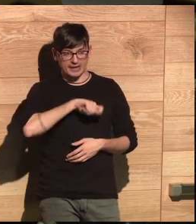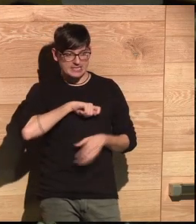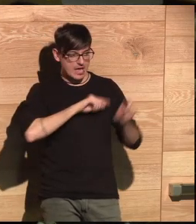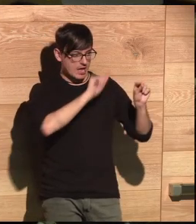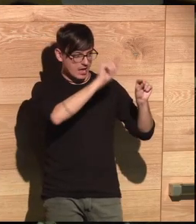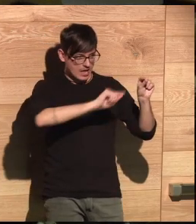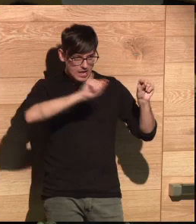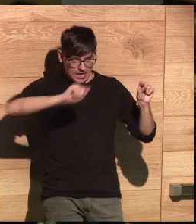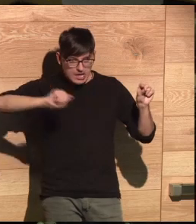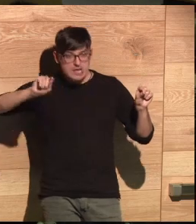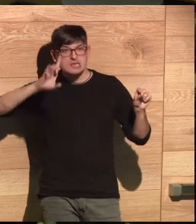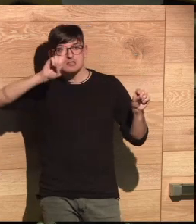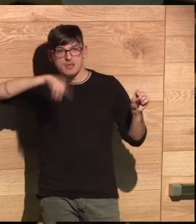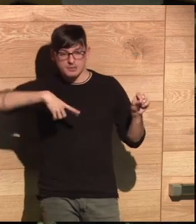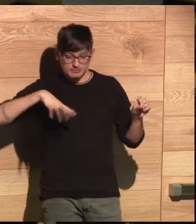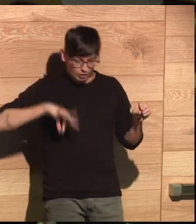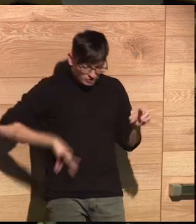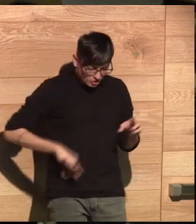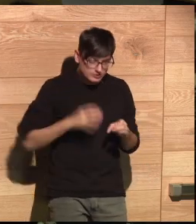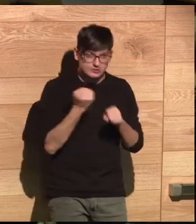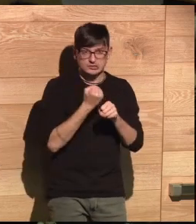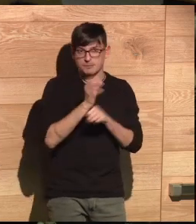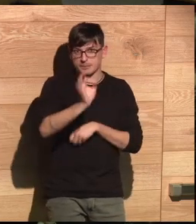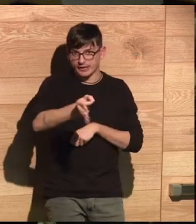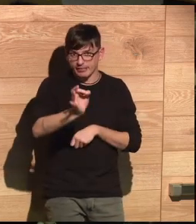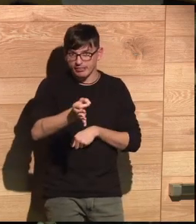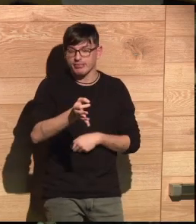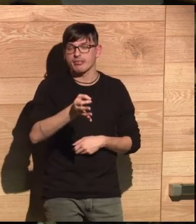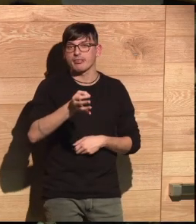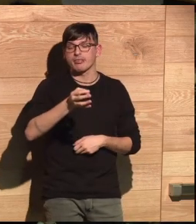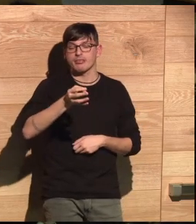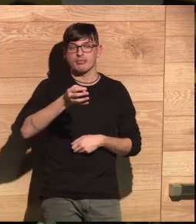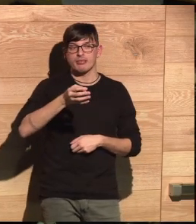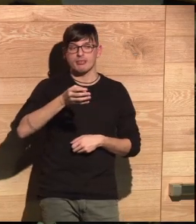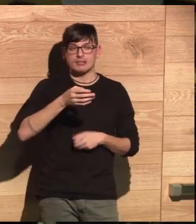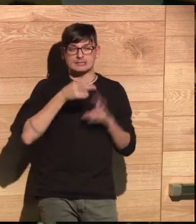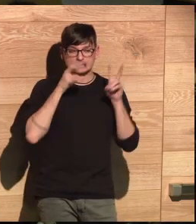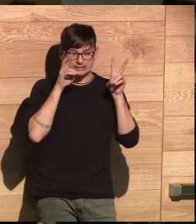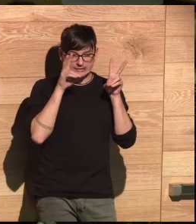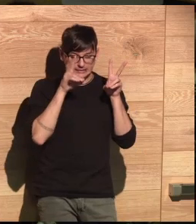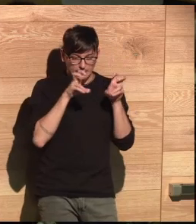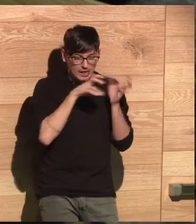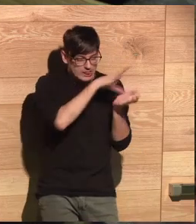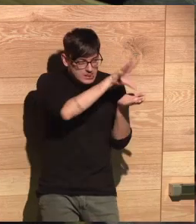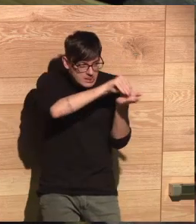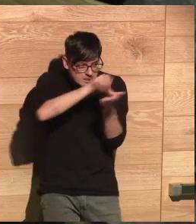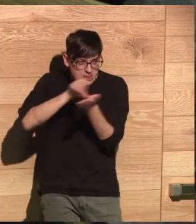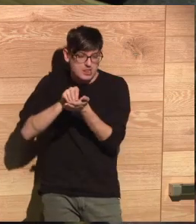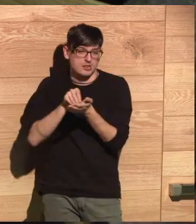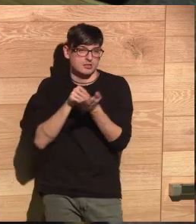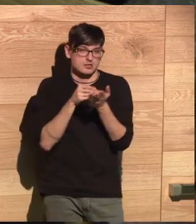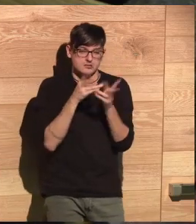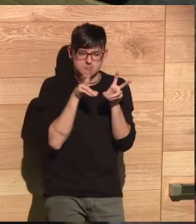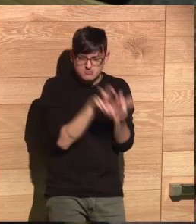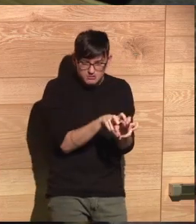representado. Y luego, en cuanto a las profesiones, es cierto, esto lo subraya Mario siempre, en la labor de documentación que hicimos, el trabajo